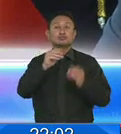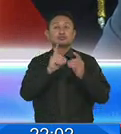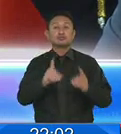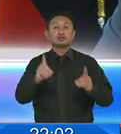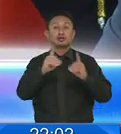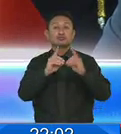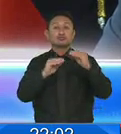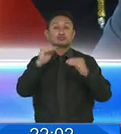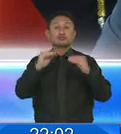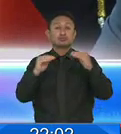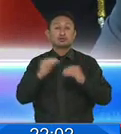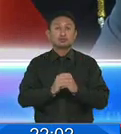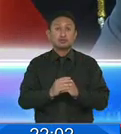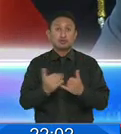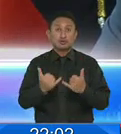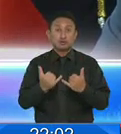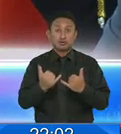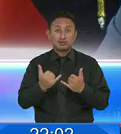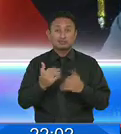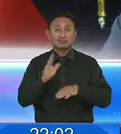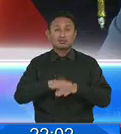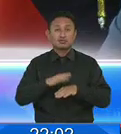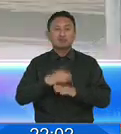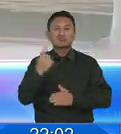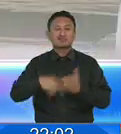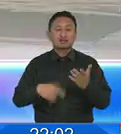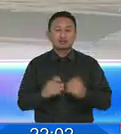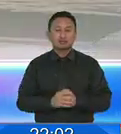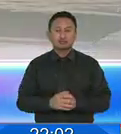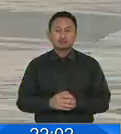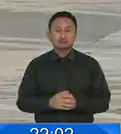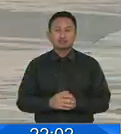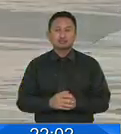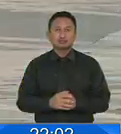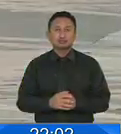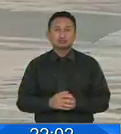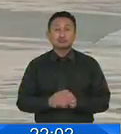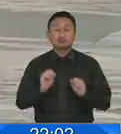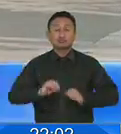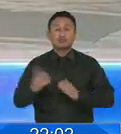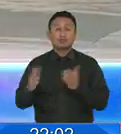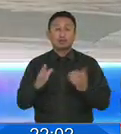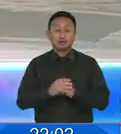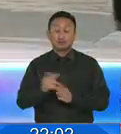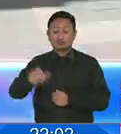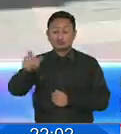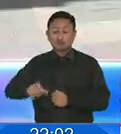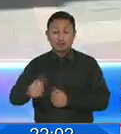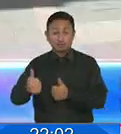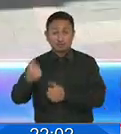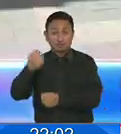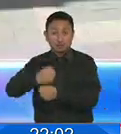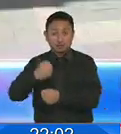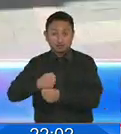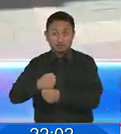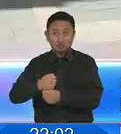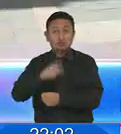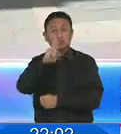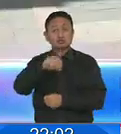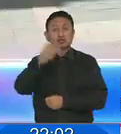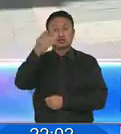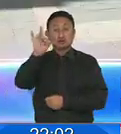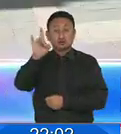están estableciéndose esos factores de determinación. A pesar de ello, si se compara la población con empleo adecuado del total nacional entre 2018